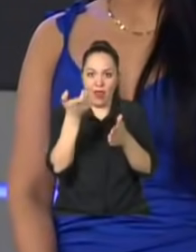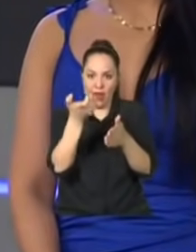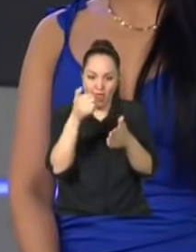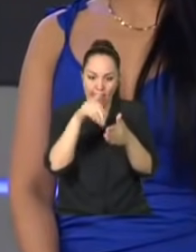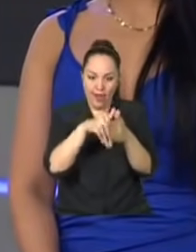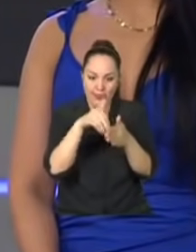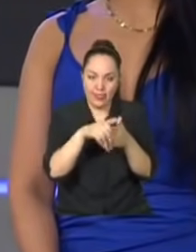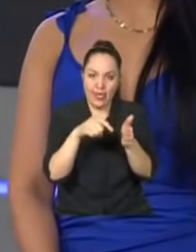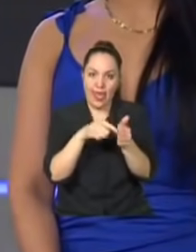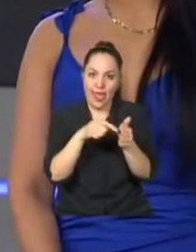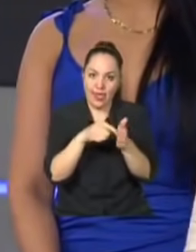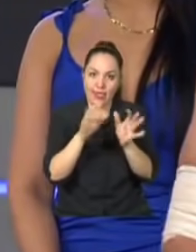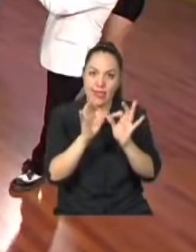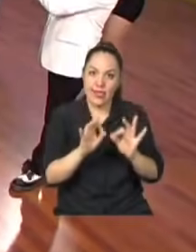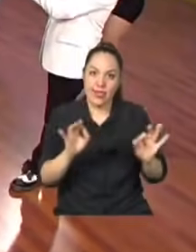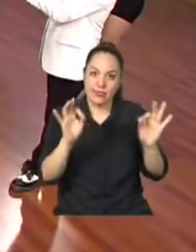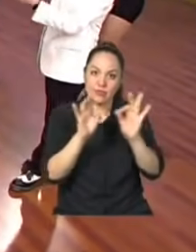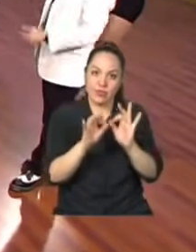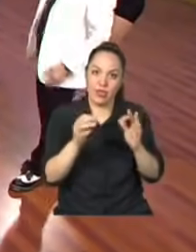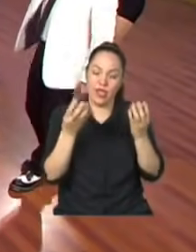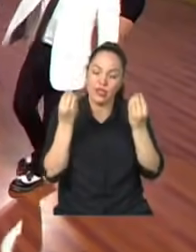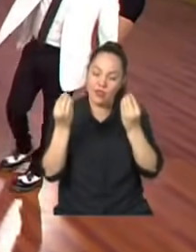cartera. No, no, muchachos, la cartera. Muchas gracias.